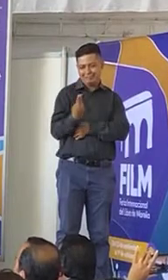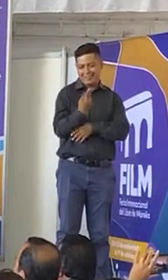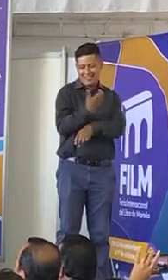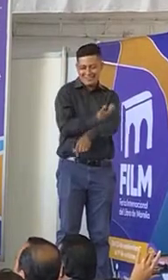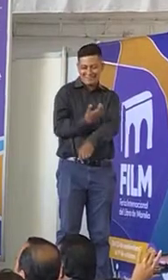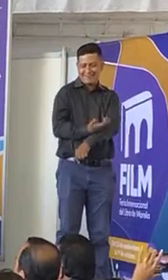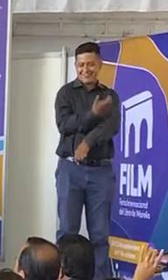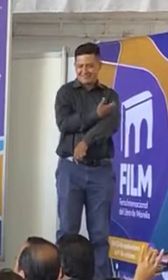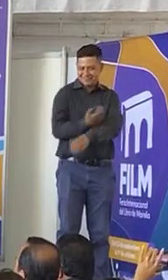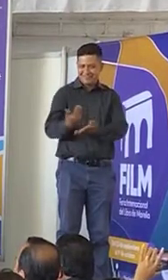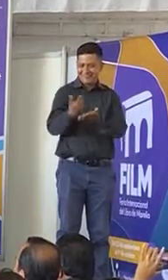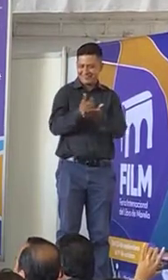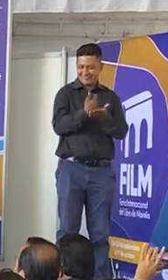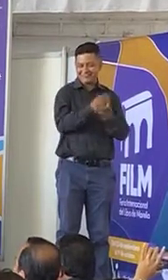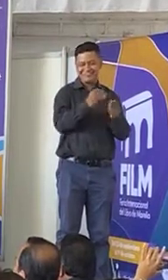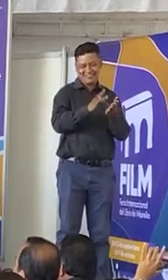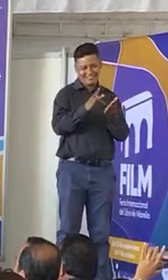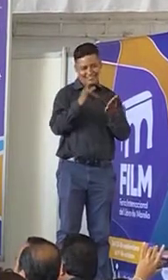Paola, por